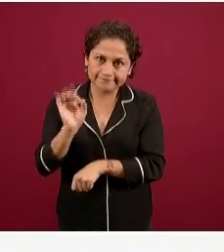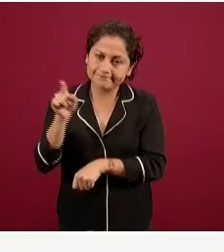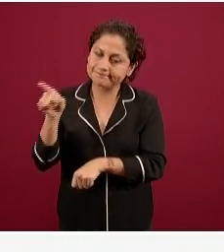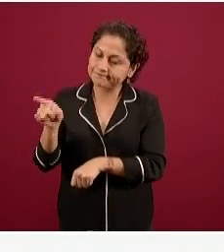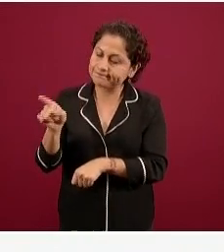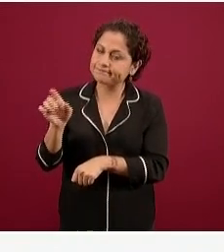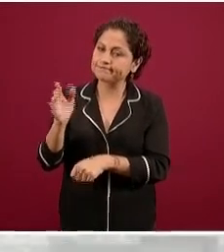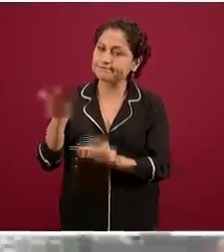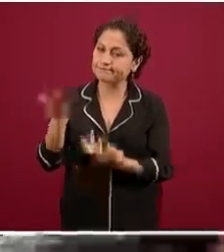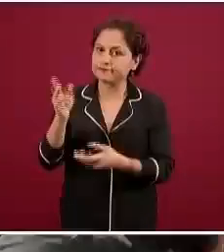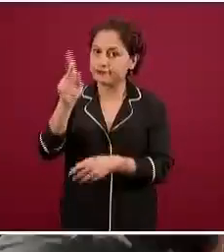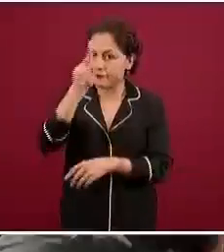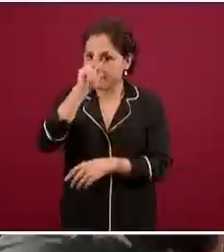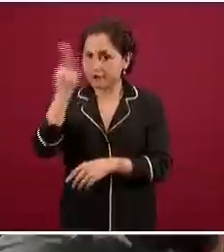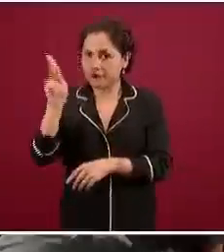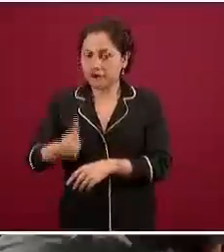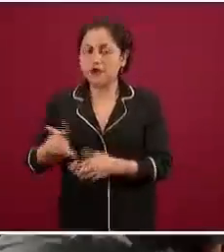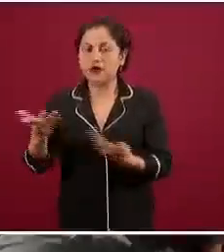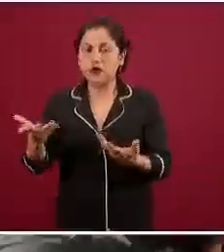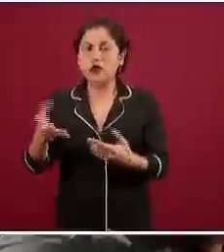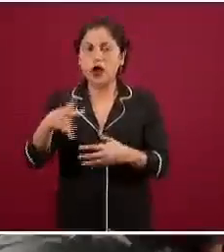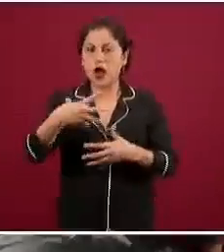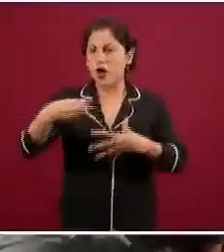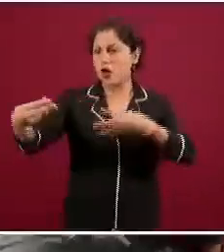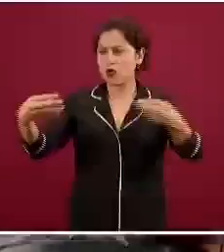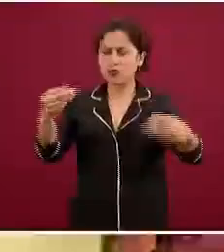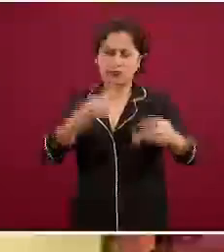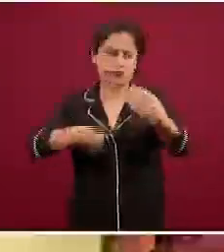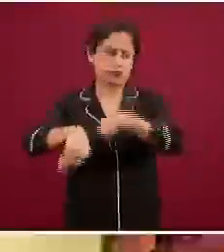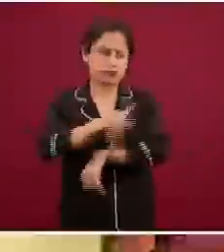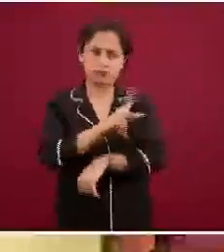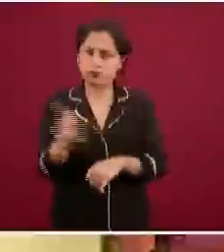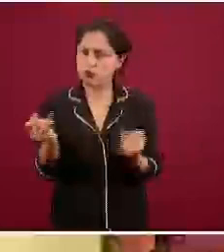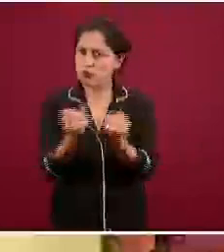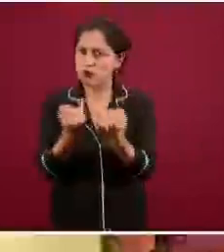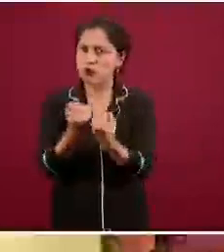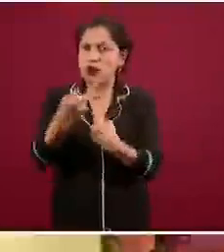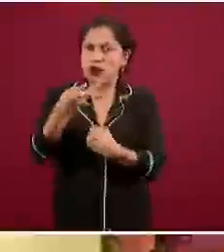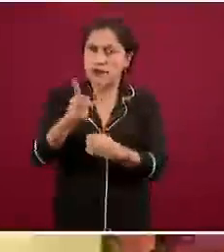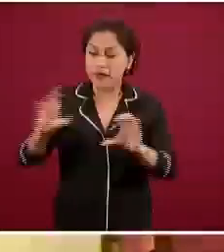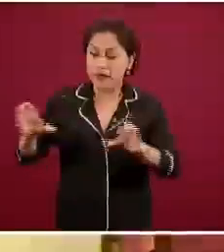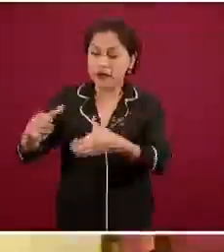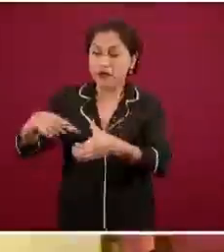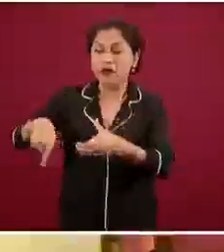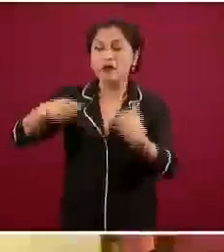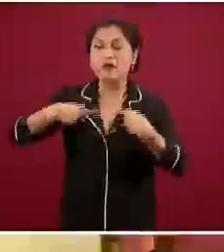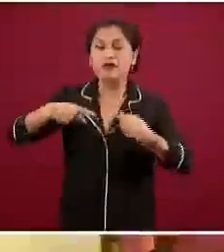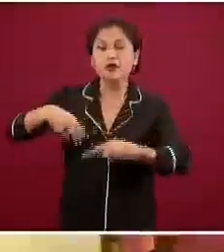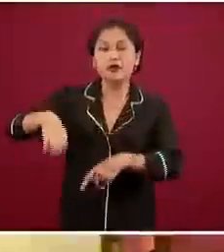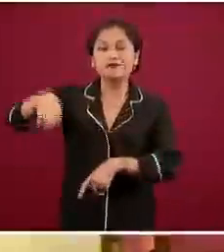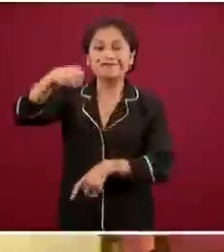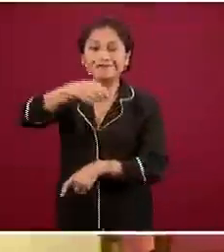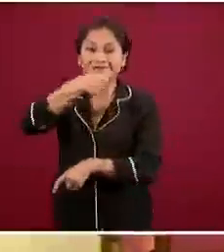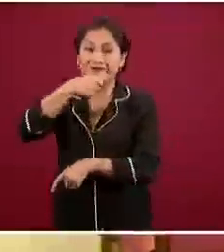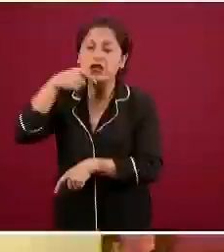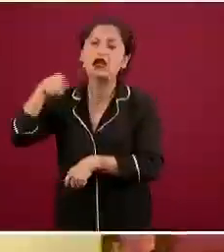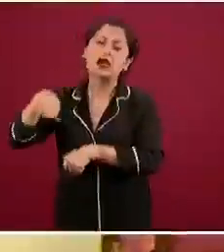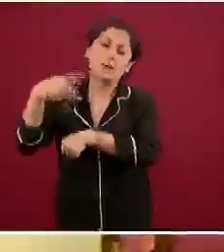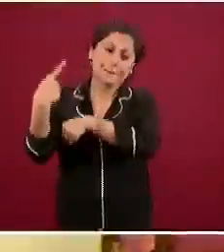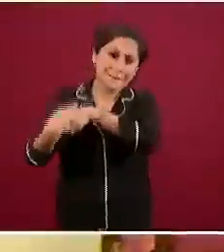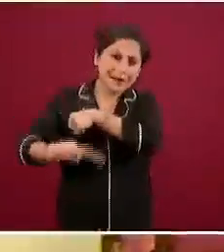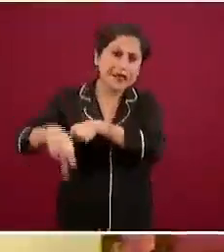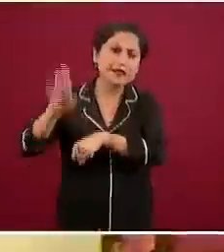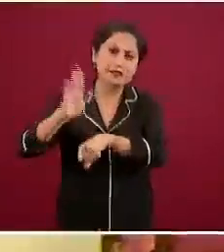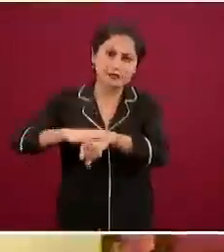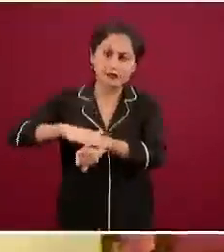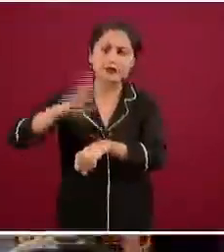lo tendríamos todos en un mismo nivel prácticamente, pero este grupo tiene además un riesgo mayor de poder complicarse